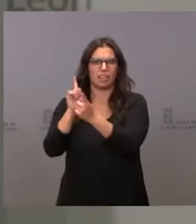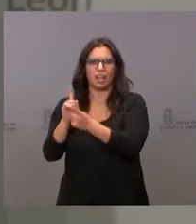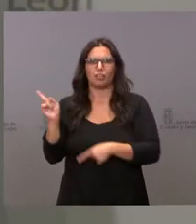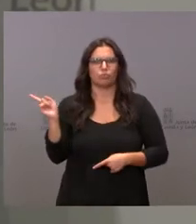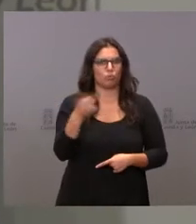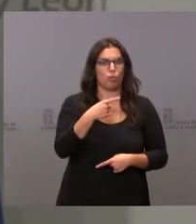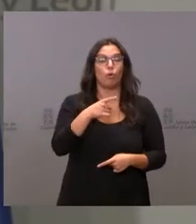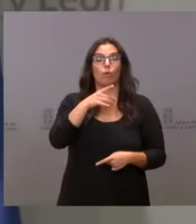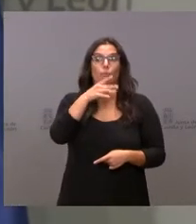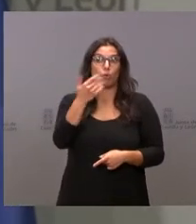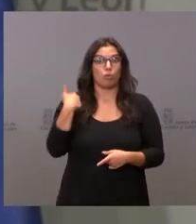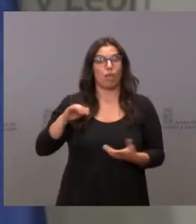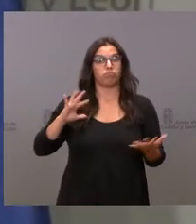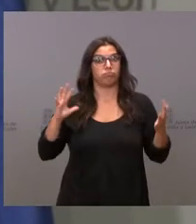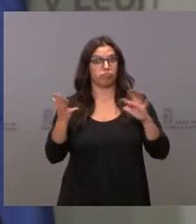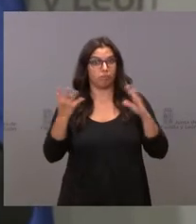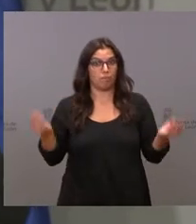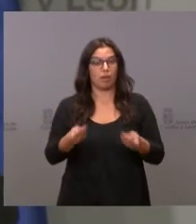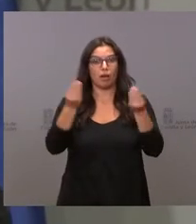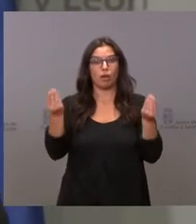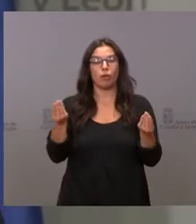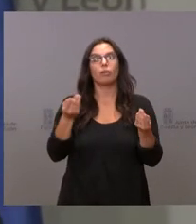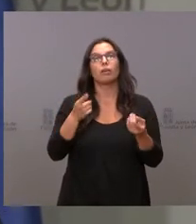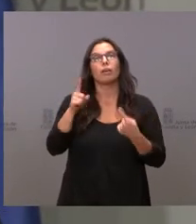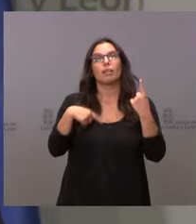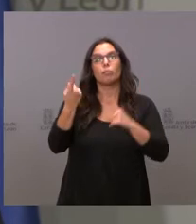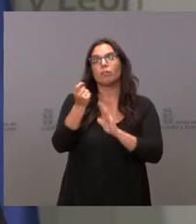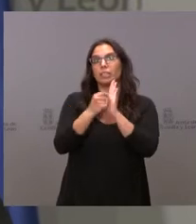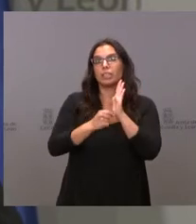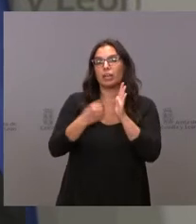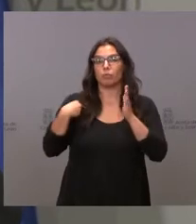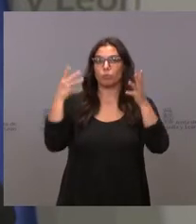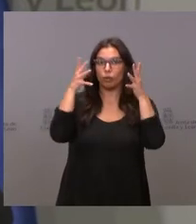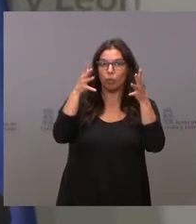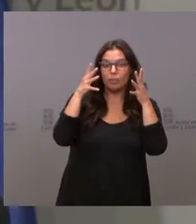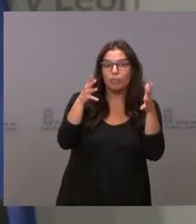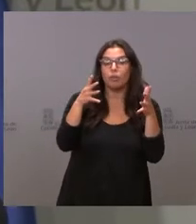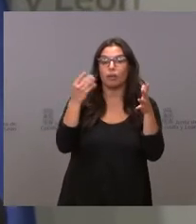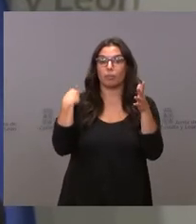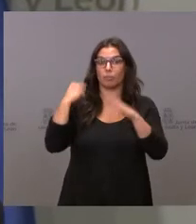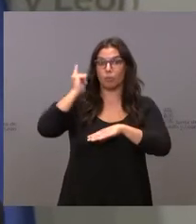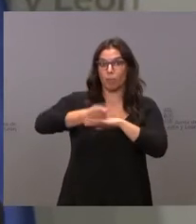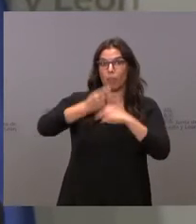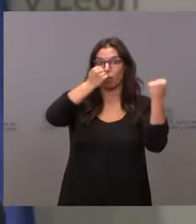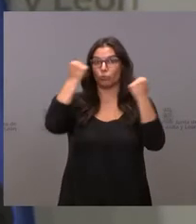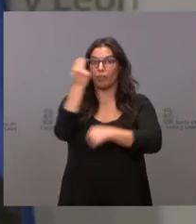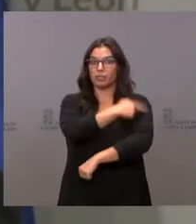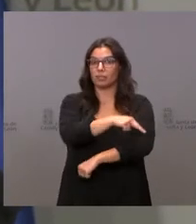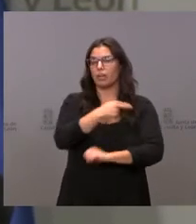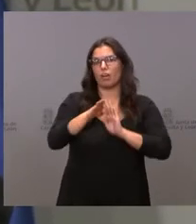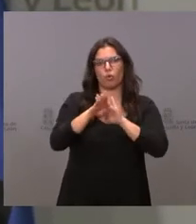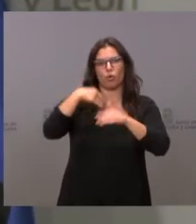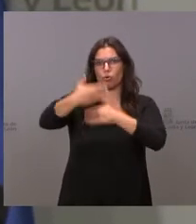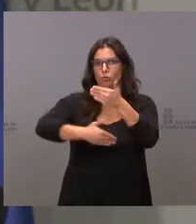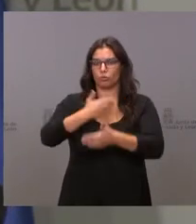sanitaria. Y se continuará realizando conforme a los criterios y recomendaciones que determinen la autoridad sanitaria y